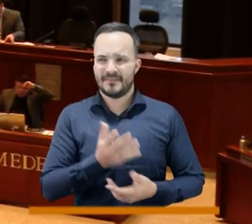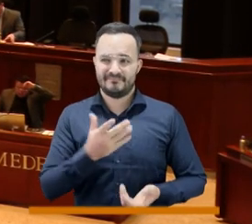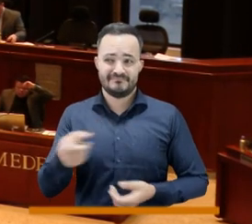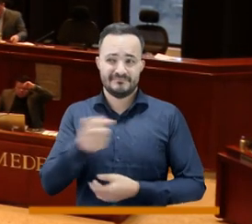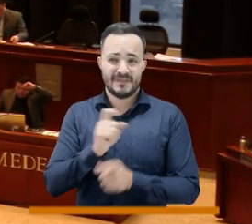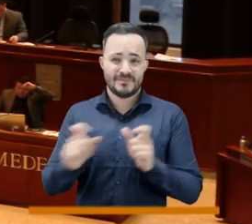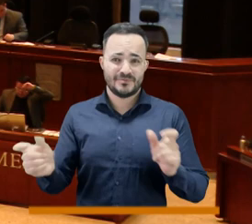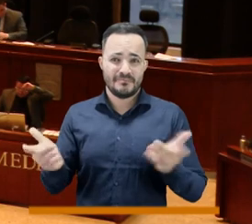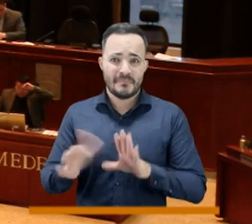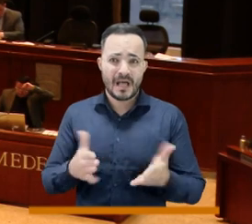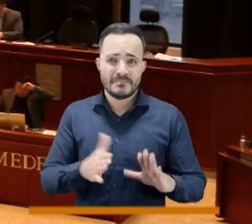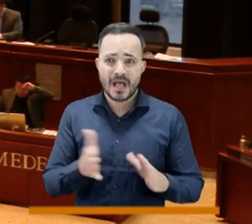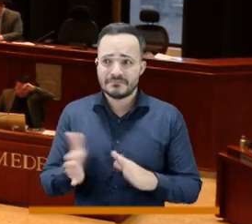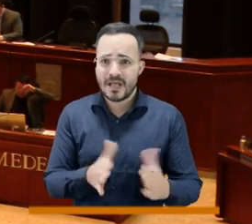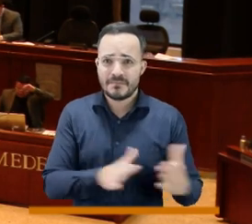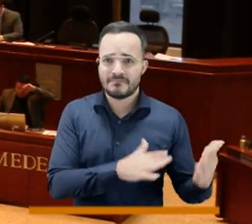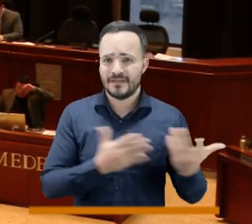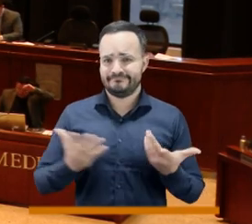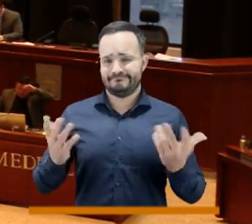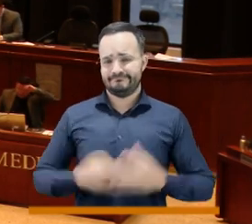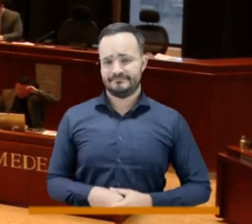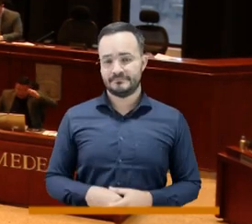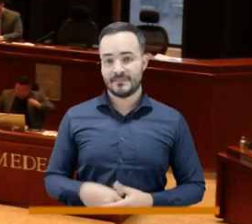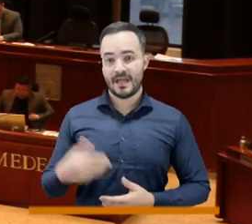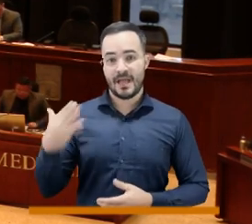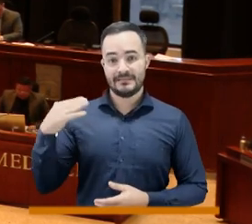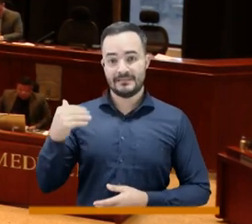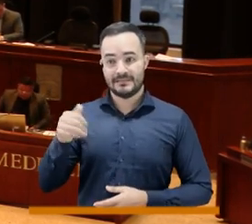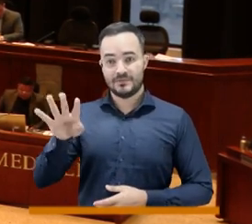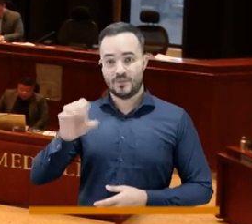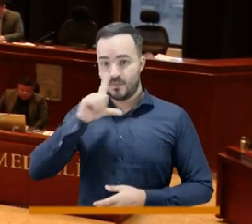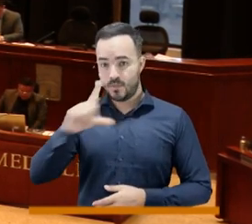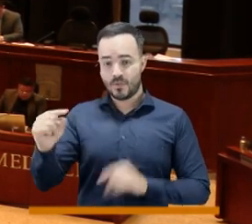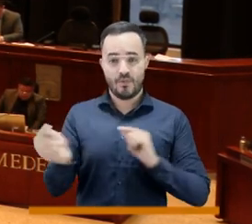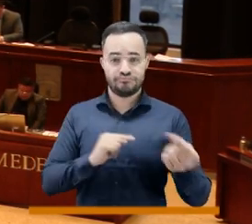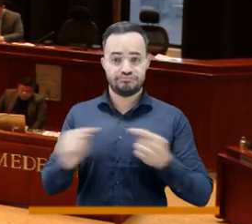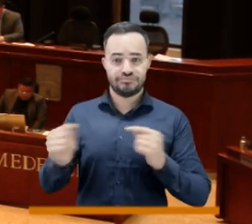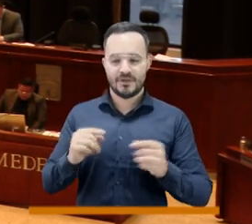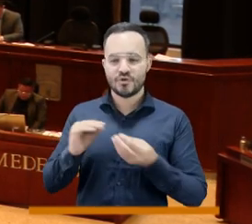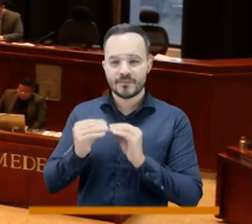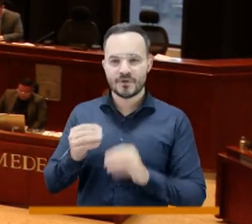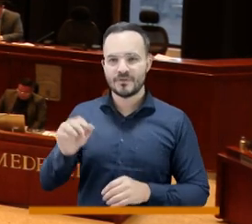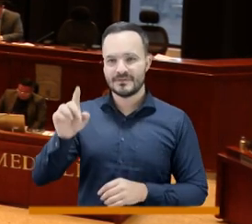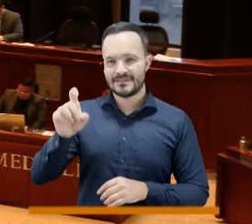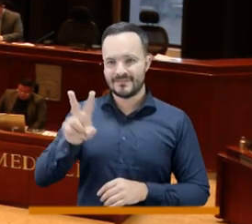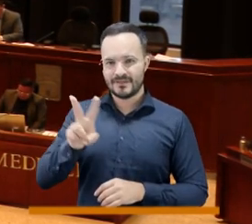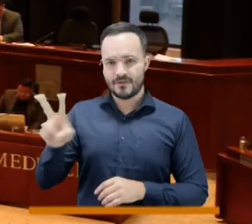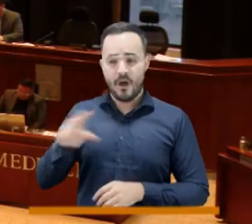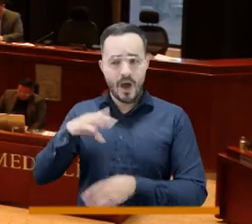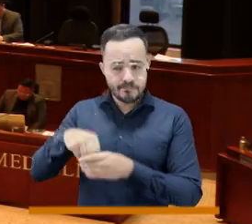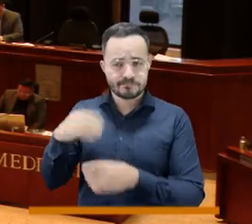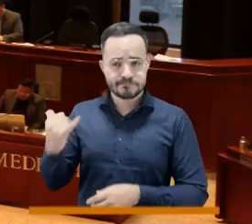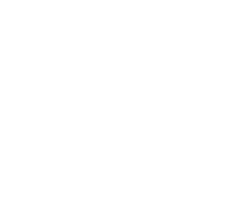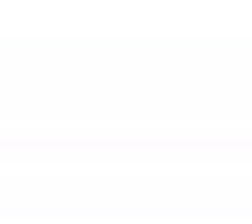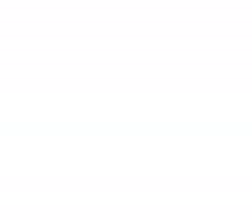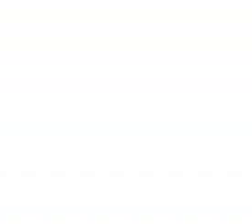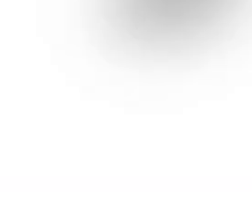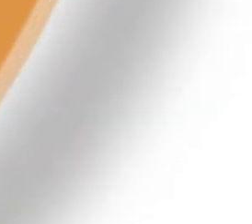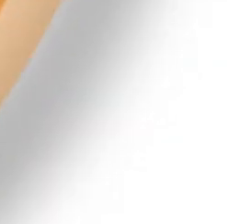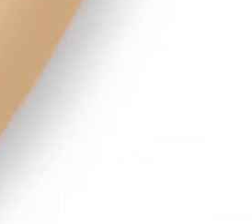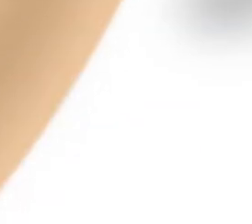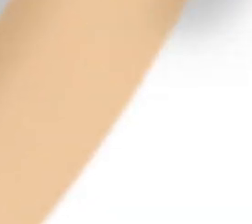julio, que se encuentra en nuestro canal de YouTube Consejo de Medellín, muestra con detalle las cifras que hoy preocupan a la ciudad.